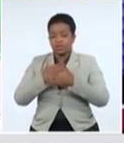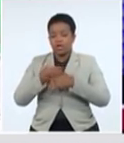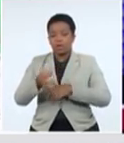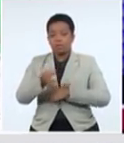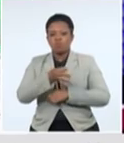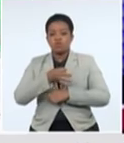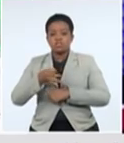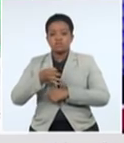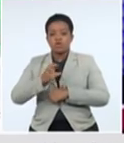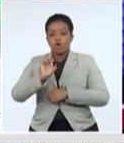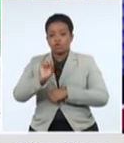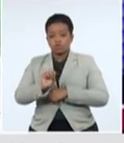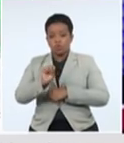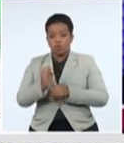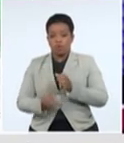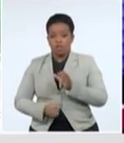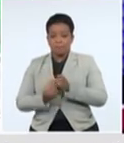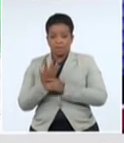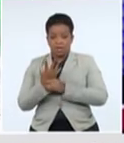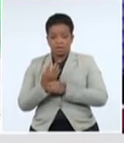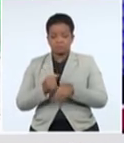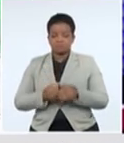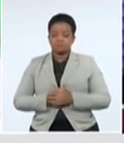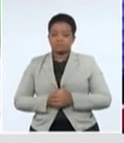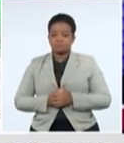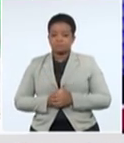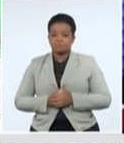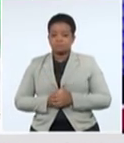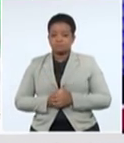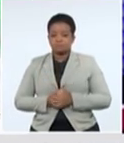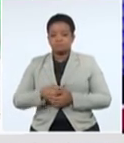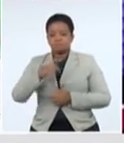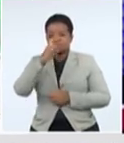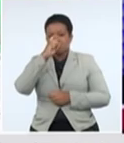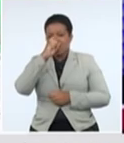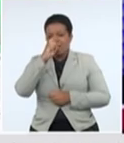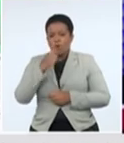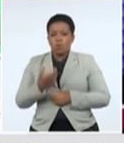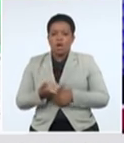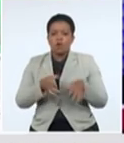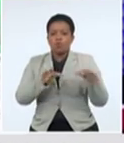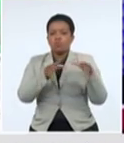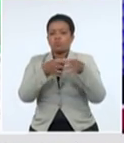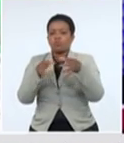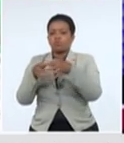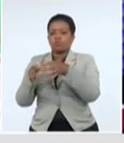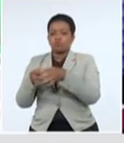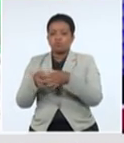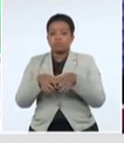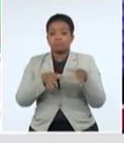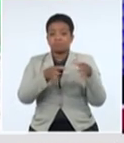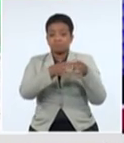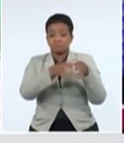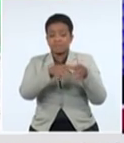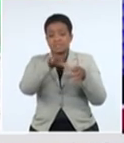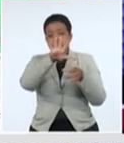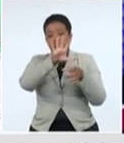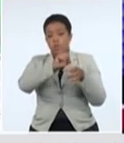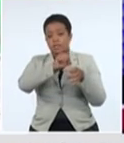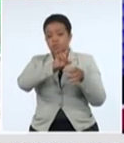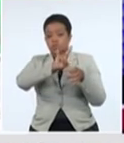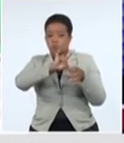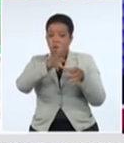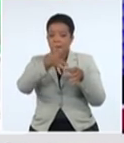Songo La Maya. Los grupos de edades, entre 50 y 59 años, uno de los fallecidos,